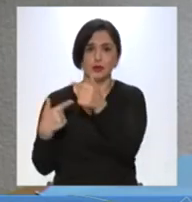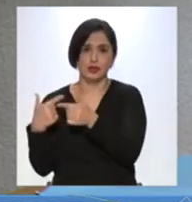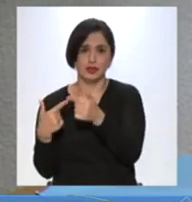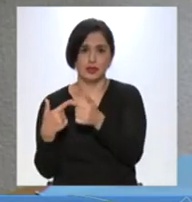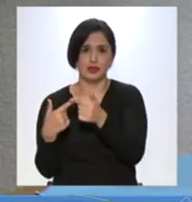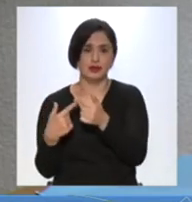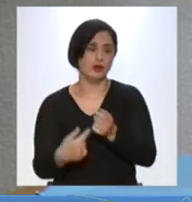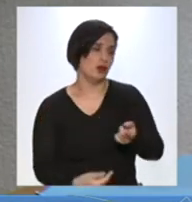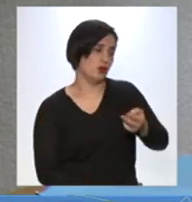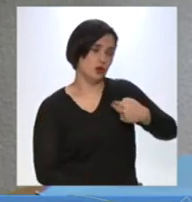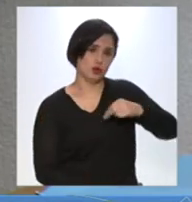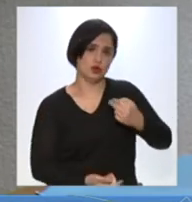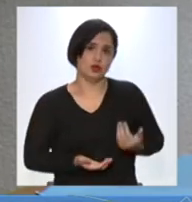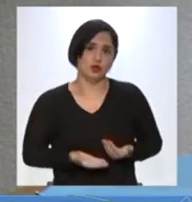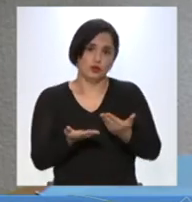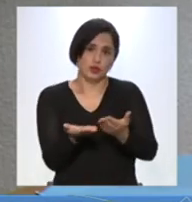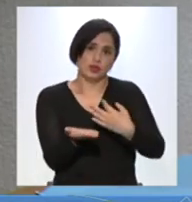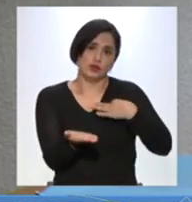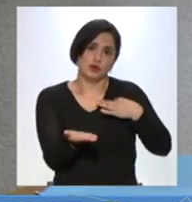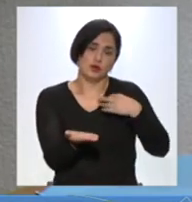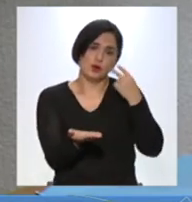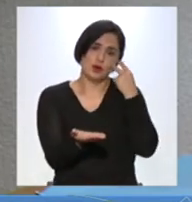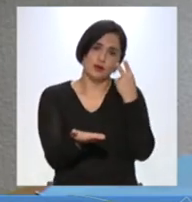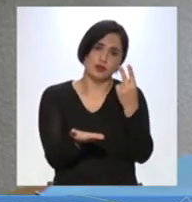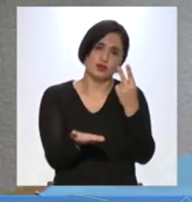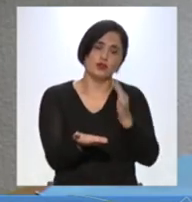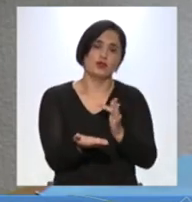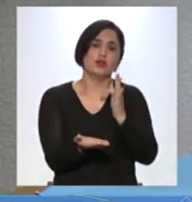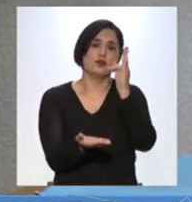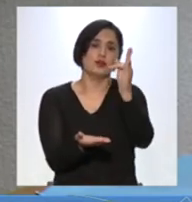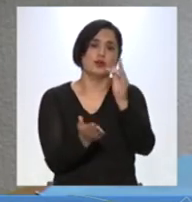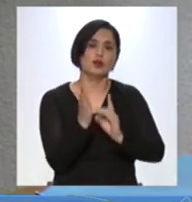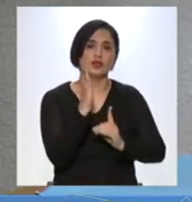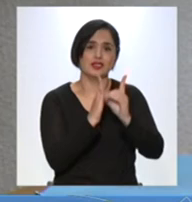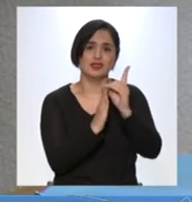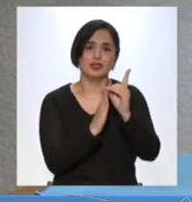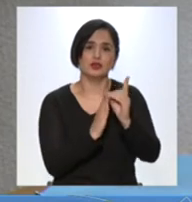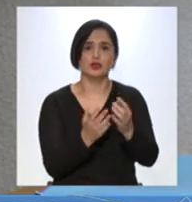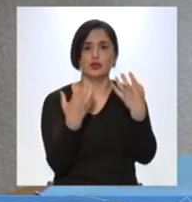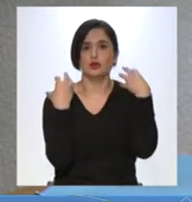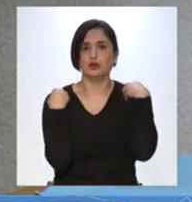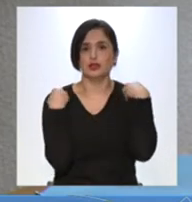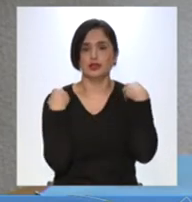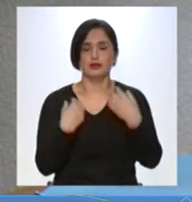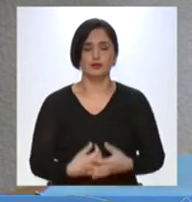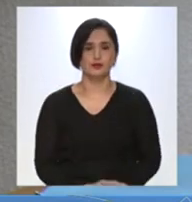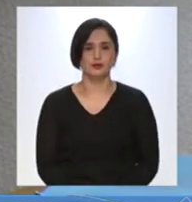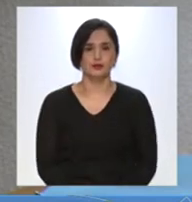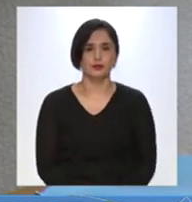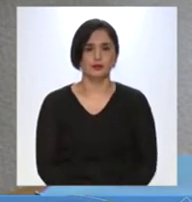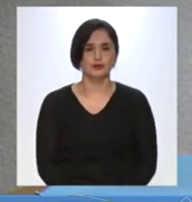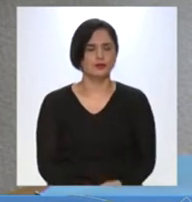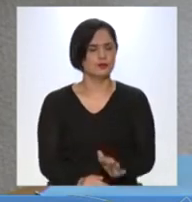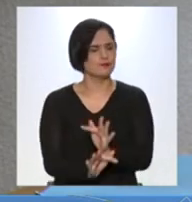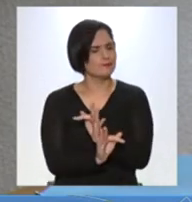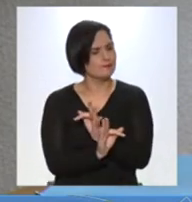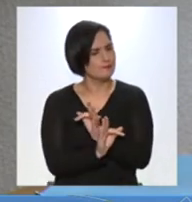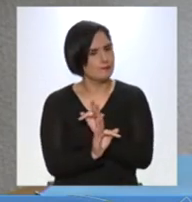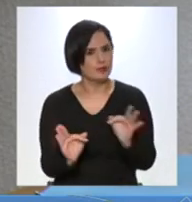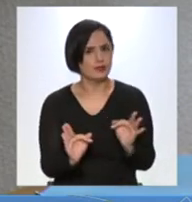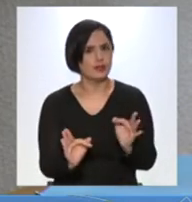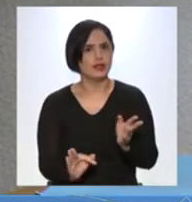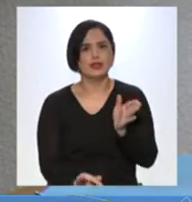sector y ofrecer a la ciudadanía una visión de desarrollo futuro y responsable es clave. Nunca más